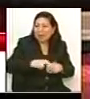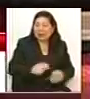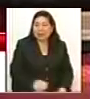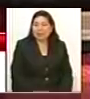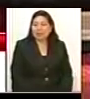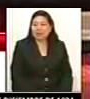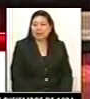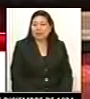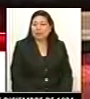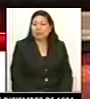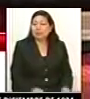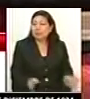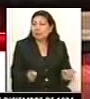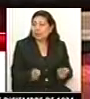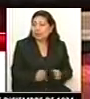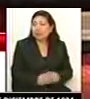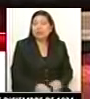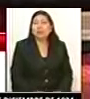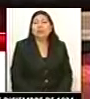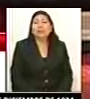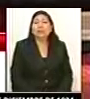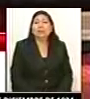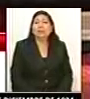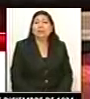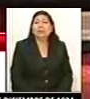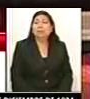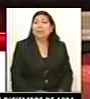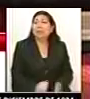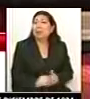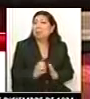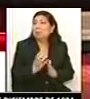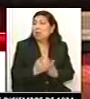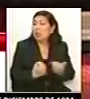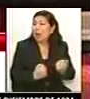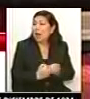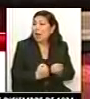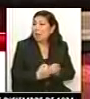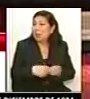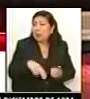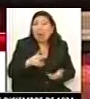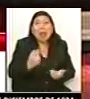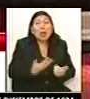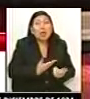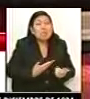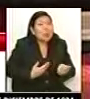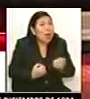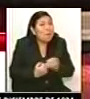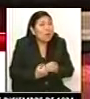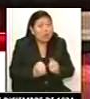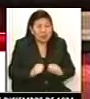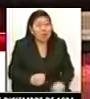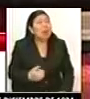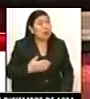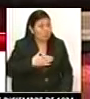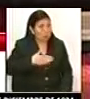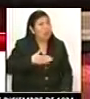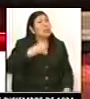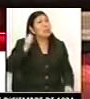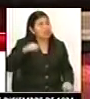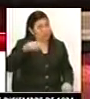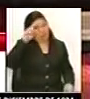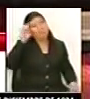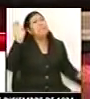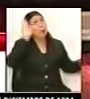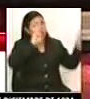en realidad muy reducida la cantidad, y son los sectores que menos apoyo tienen en nuestro país. A mí sí me preocupa de sobremanera que en